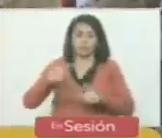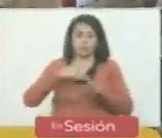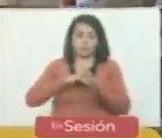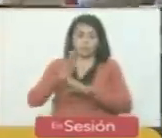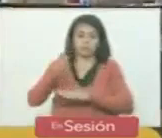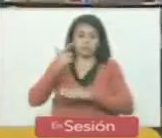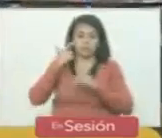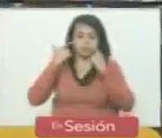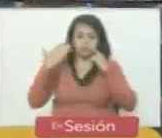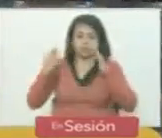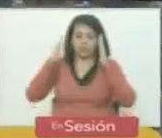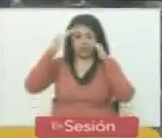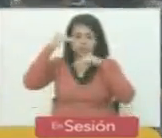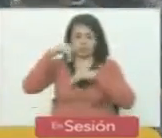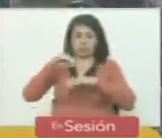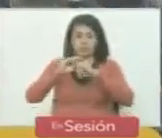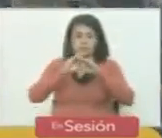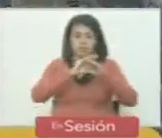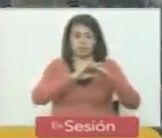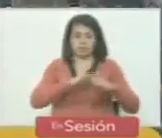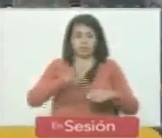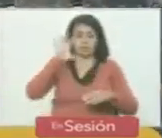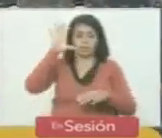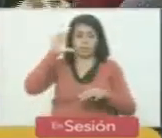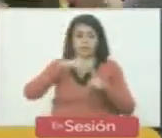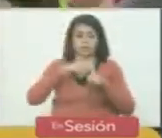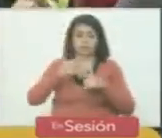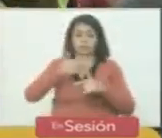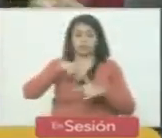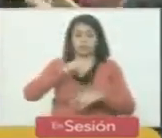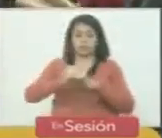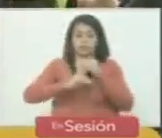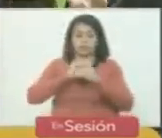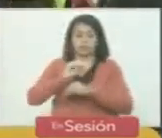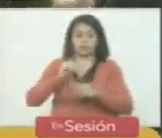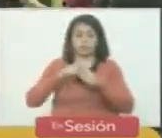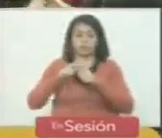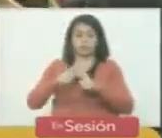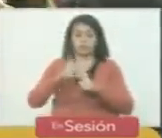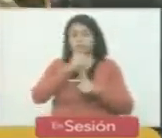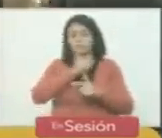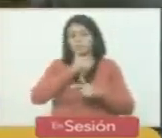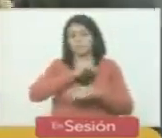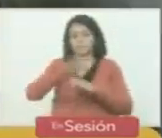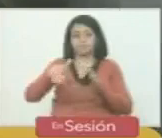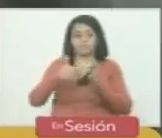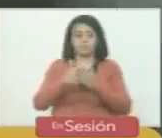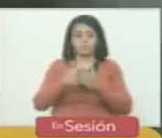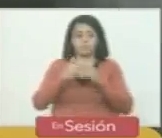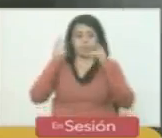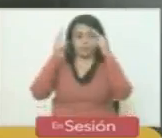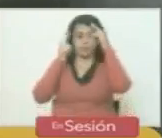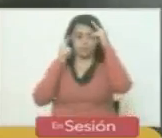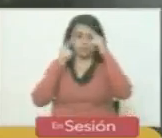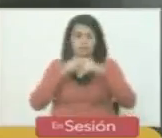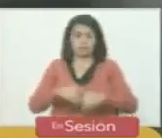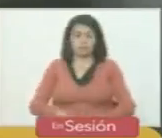seguía atendiendo el llamado del país, nosotros estamos restiados con Hugo